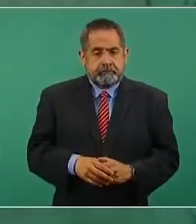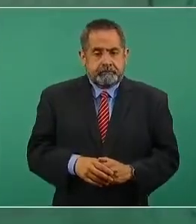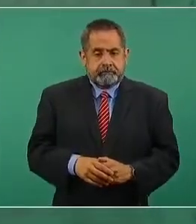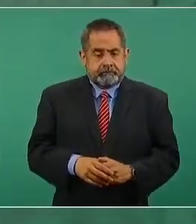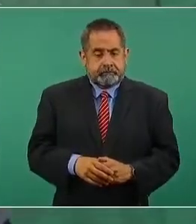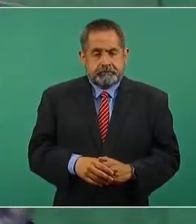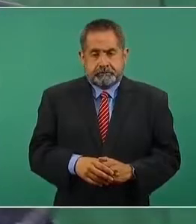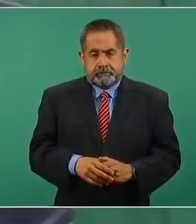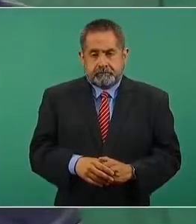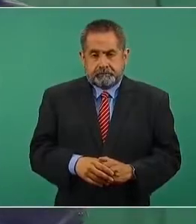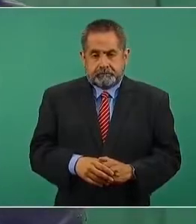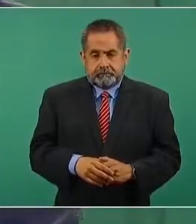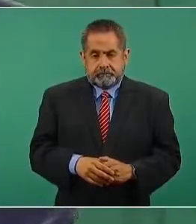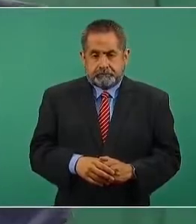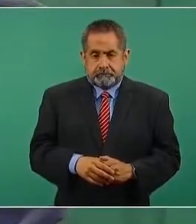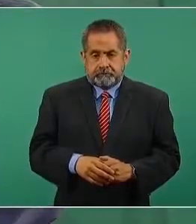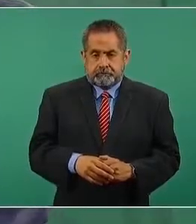y